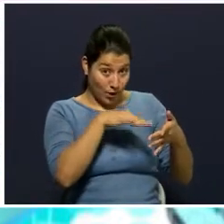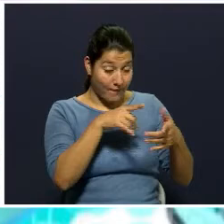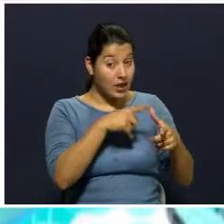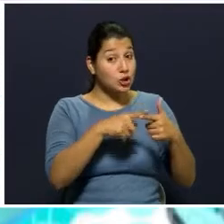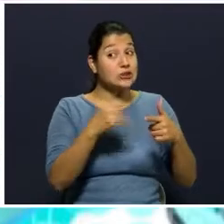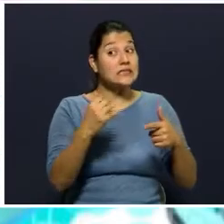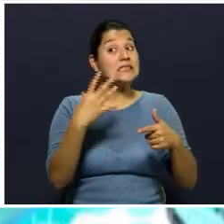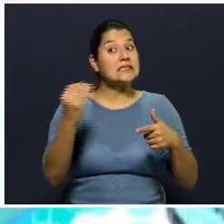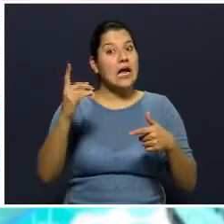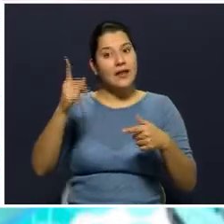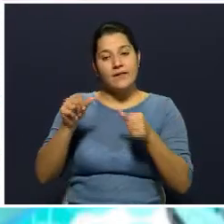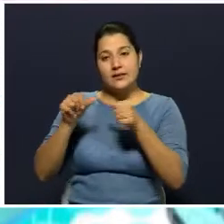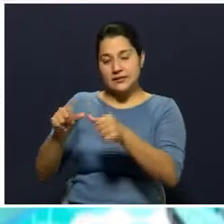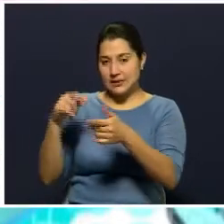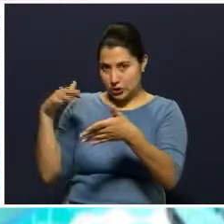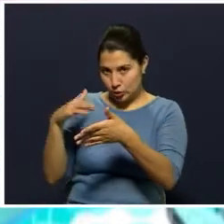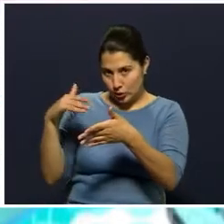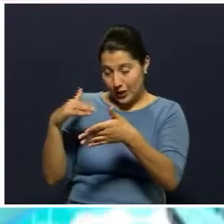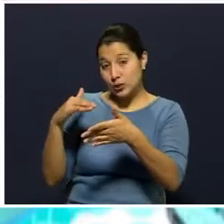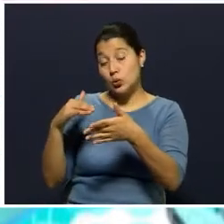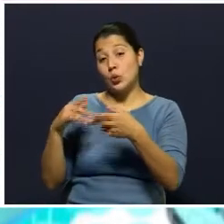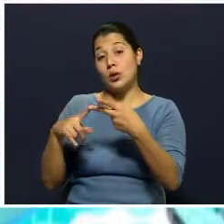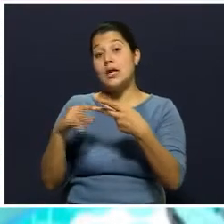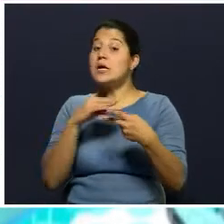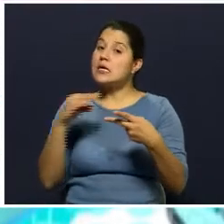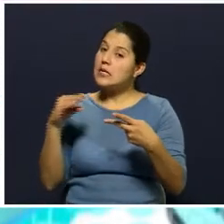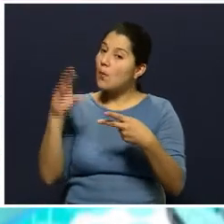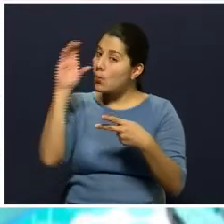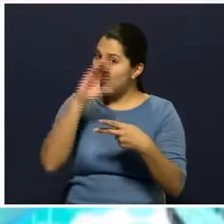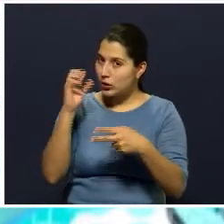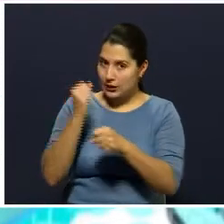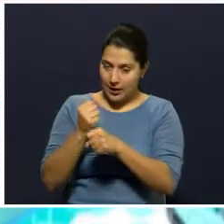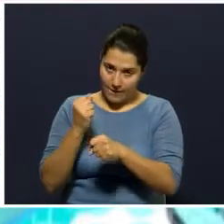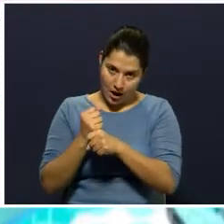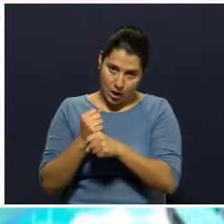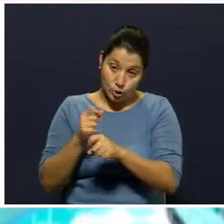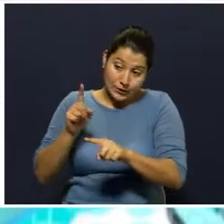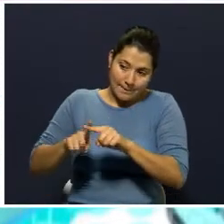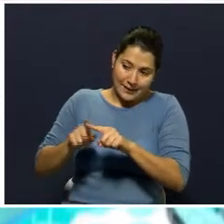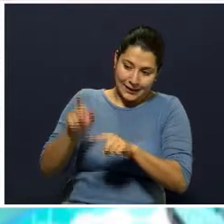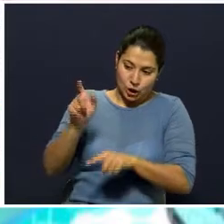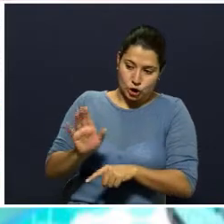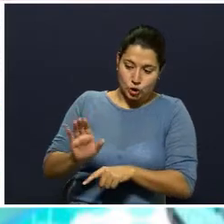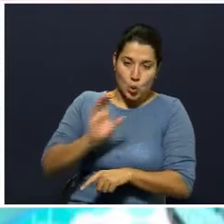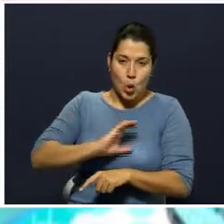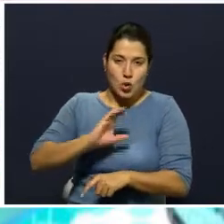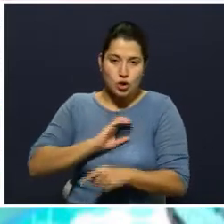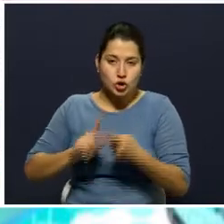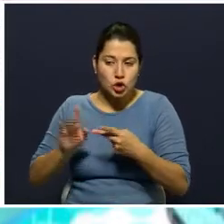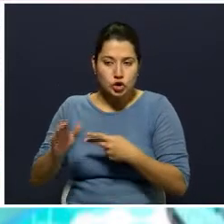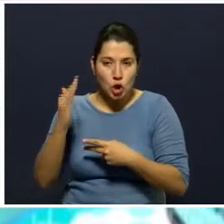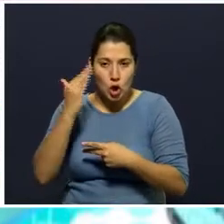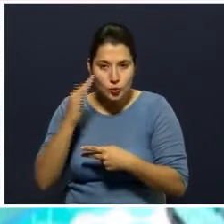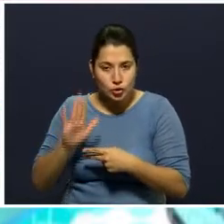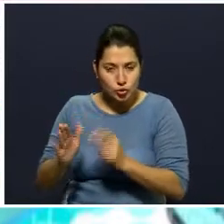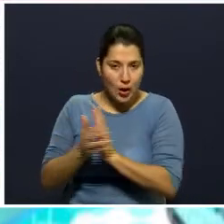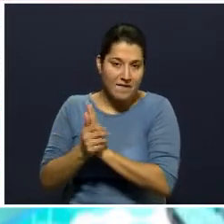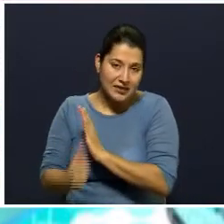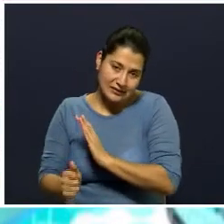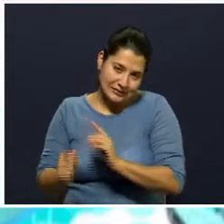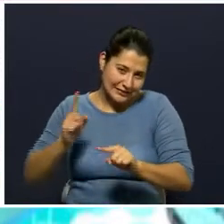sea que las quiera buscar en ese momento, y sus opciones laborales, ¿verdad? Dependiendo de sus características, de sus habilidades, ya eso tiene que ver con